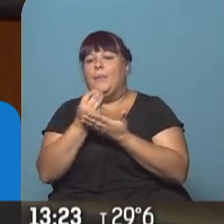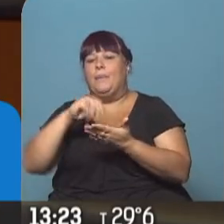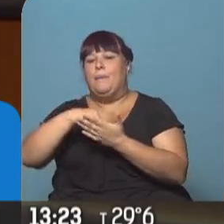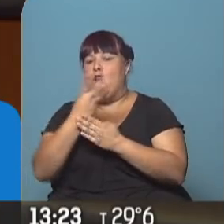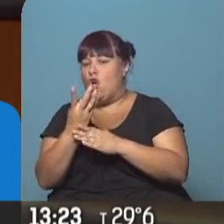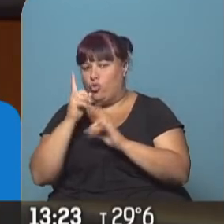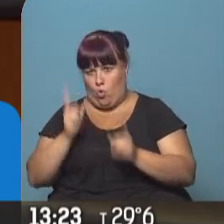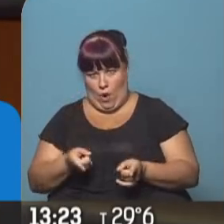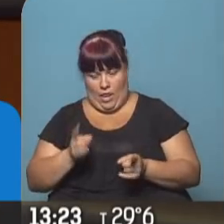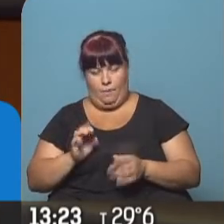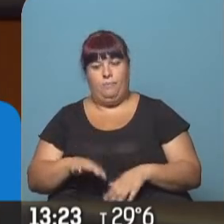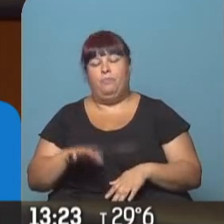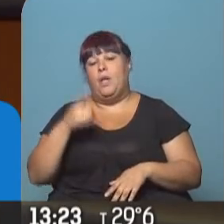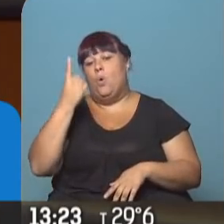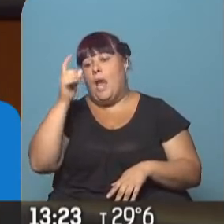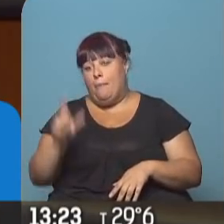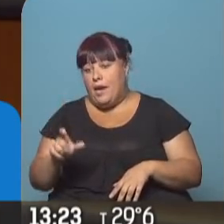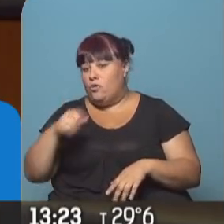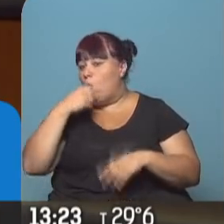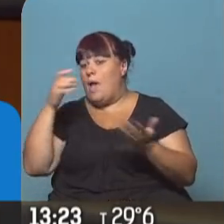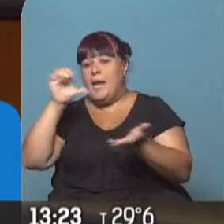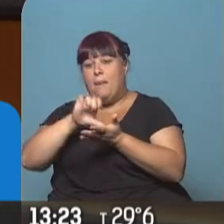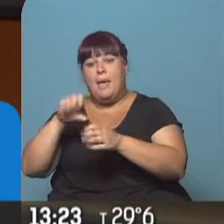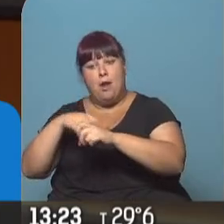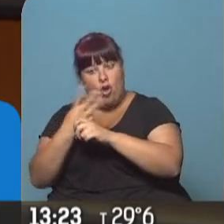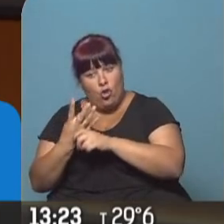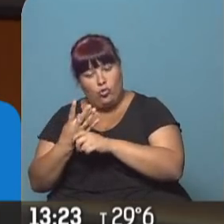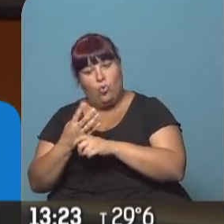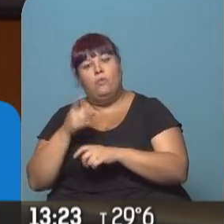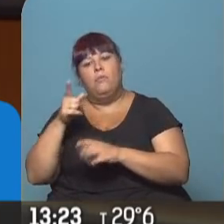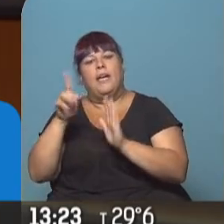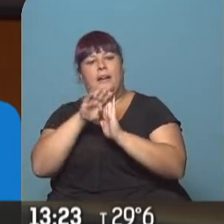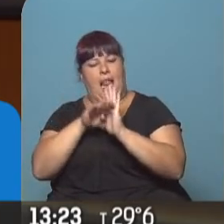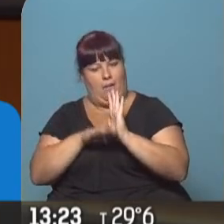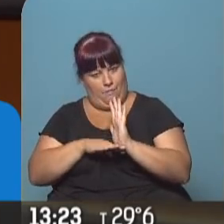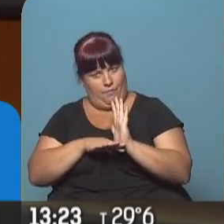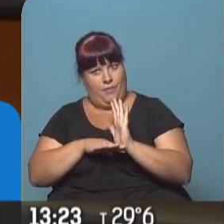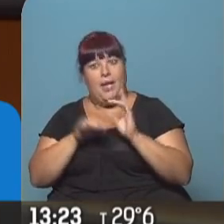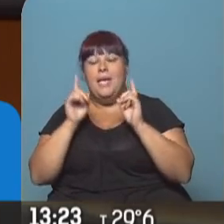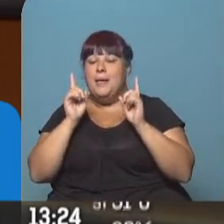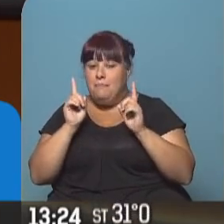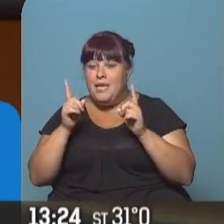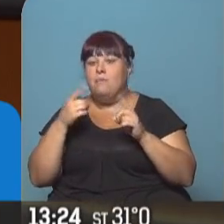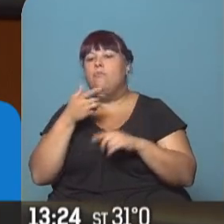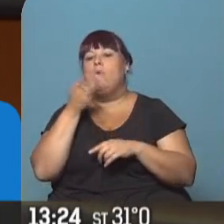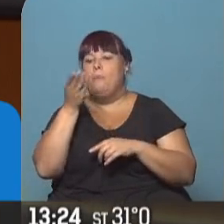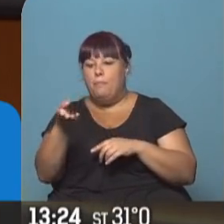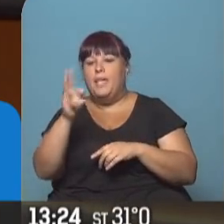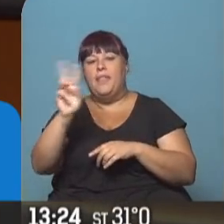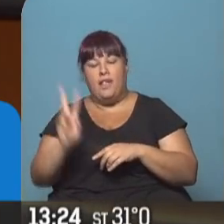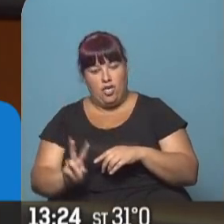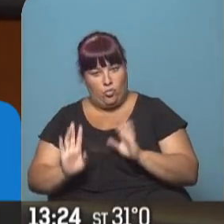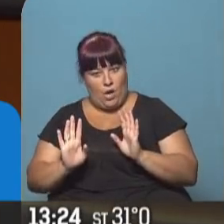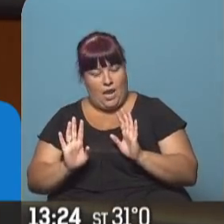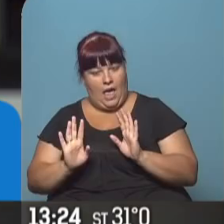Mercosur. Algún poblador de cualquier país del Mercosur tiene unos requisitos. Los mismos se lo extendimos a los